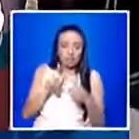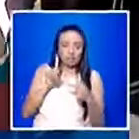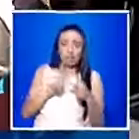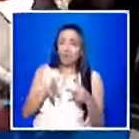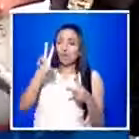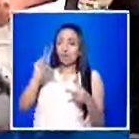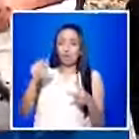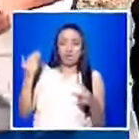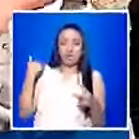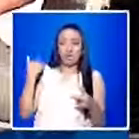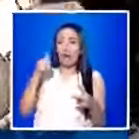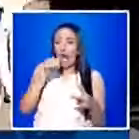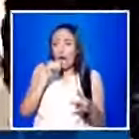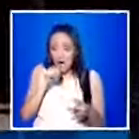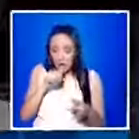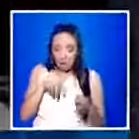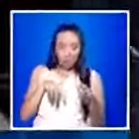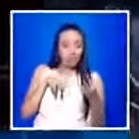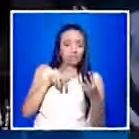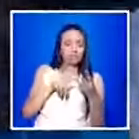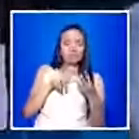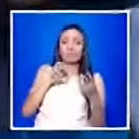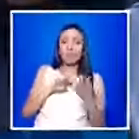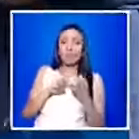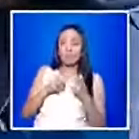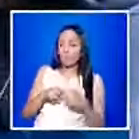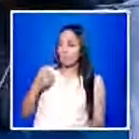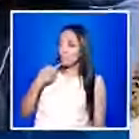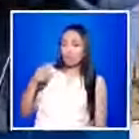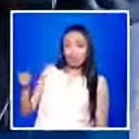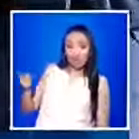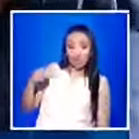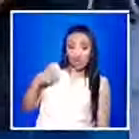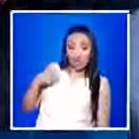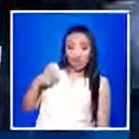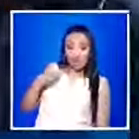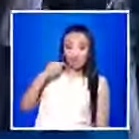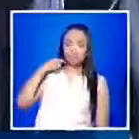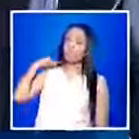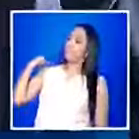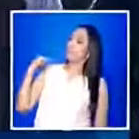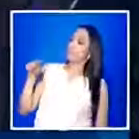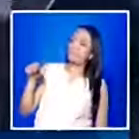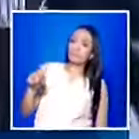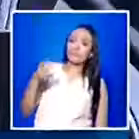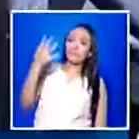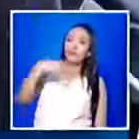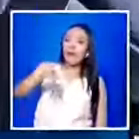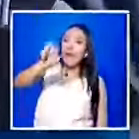necesidades básicas en los hogares. Y nos dicen los vecinos de acá de La Paz de Pisulí que llevan